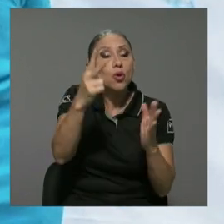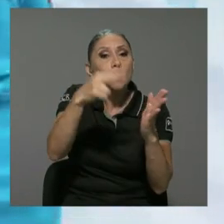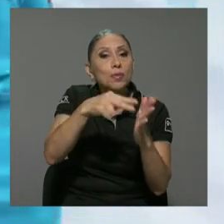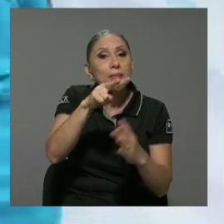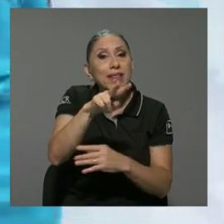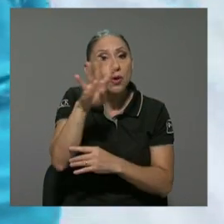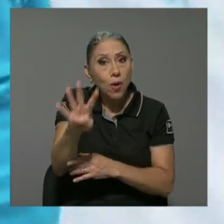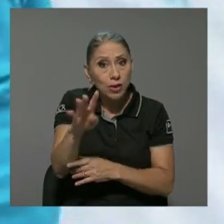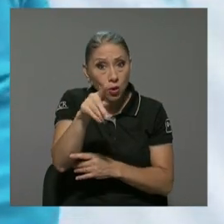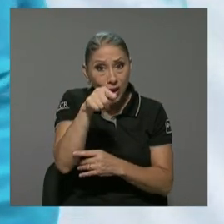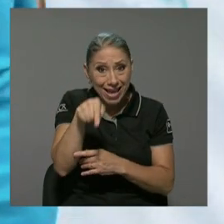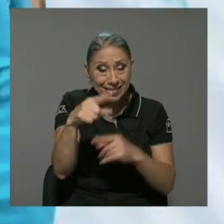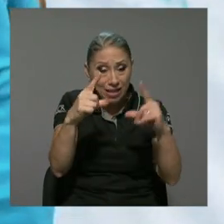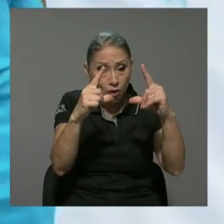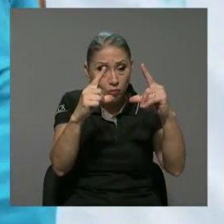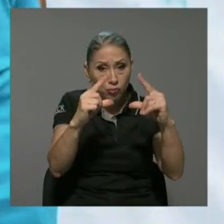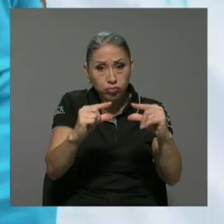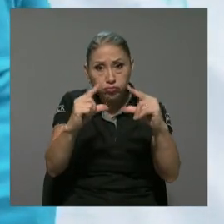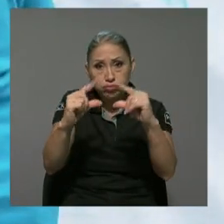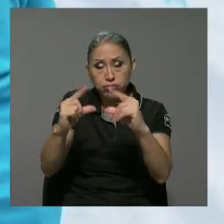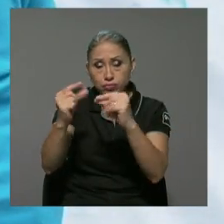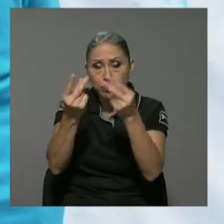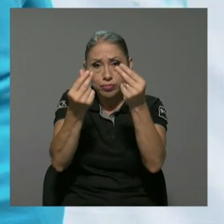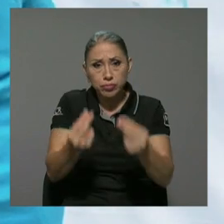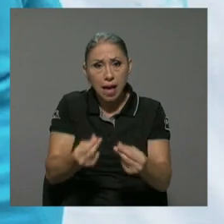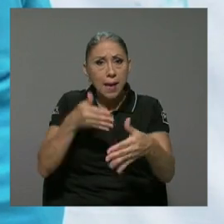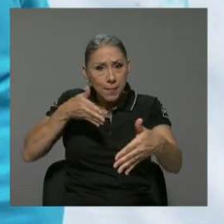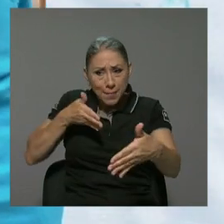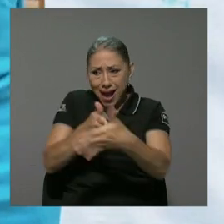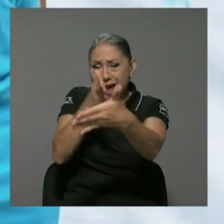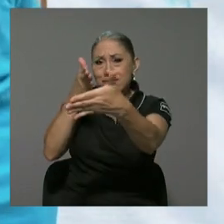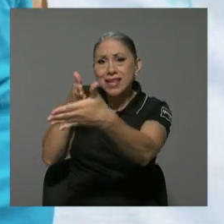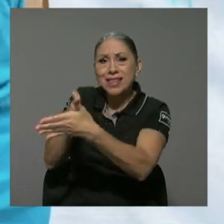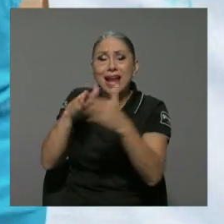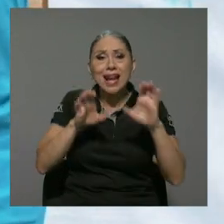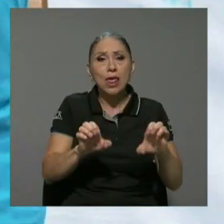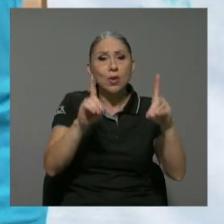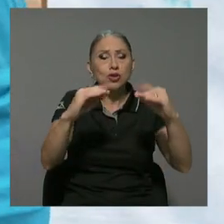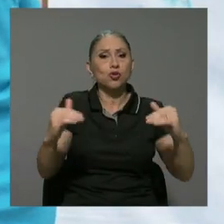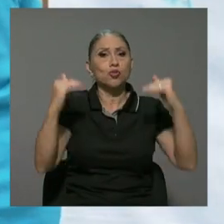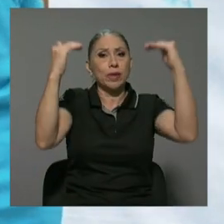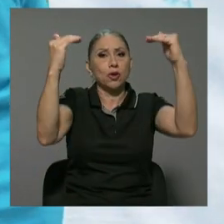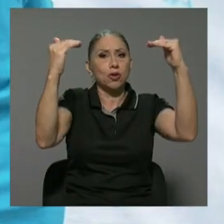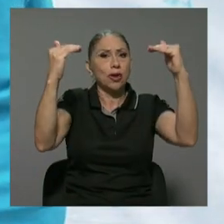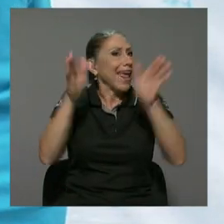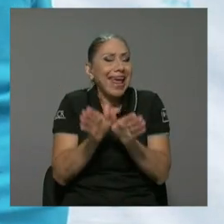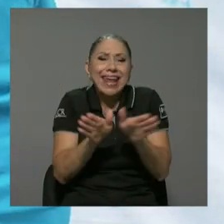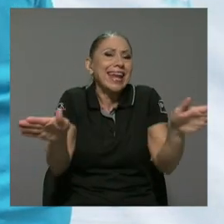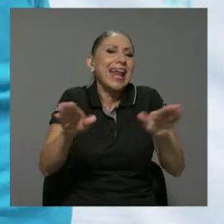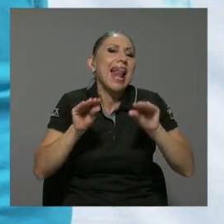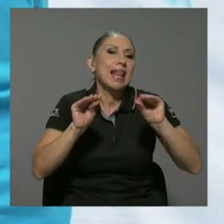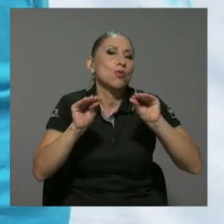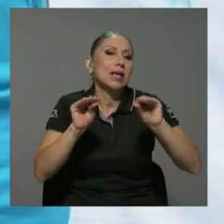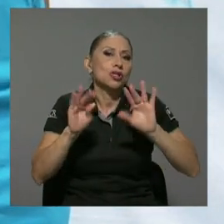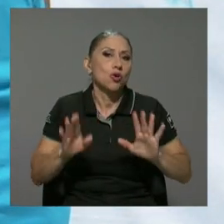de la educación superior y en general de la educación? Porque también esta marcha es convocada